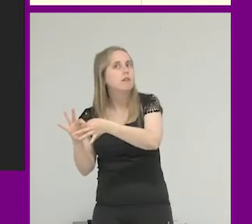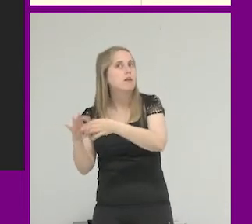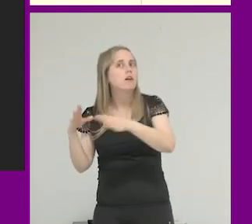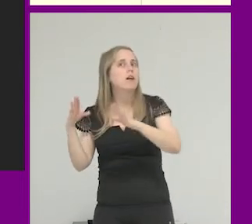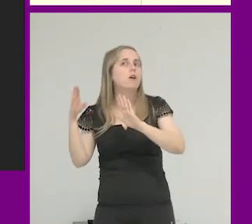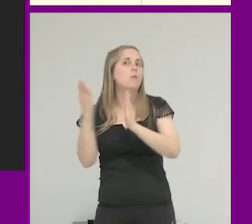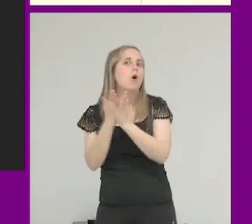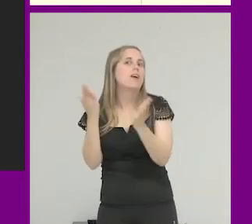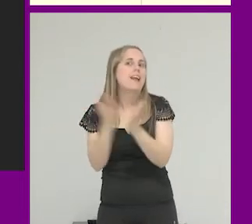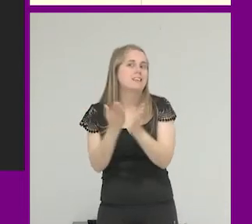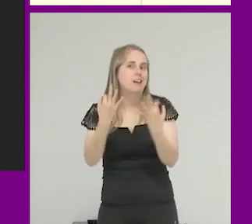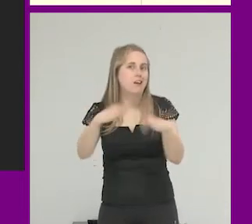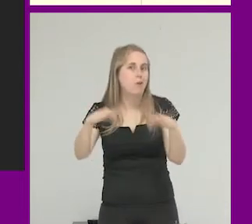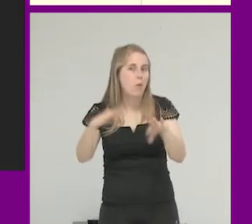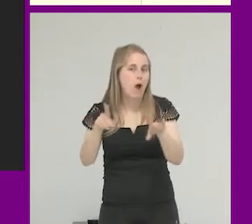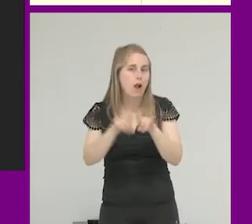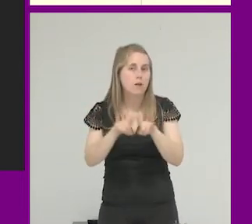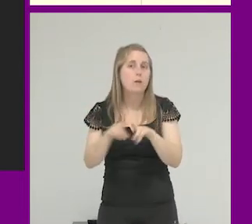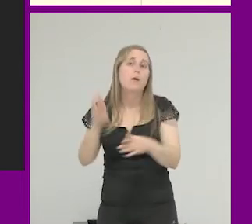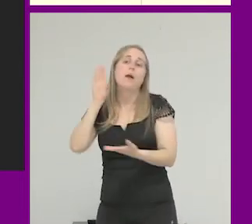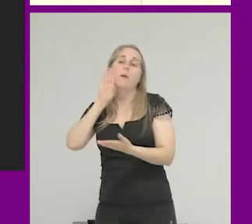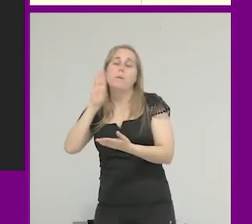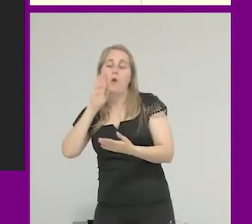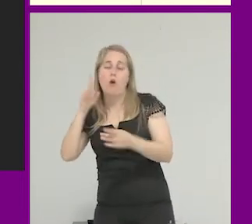klase argun batean pornografian baino.